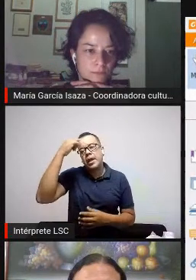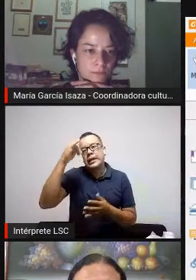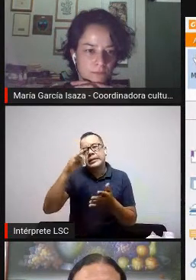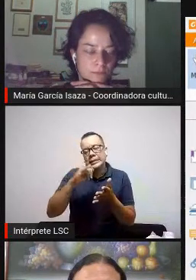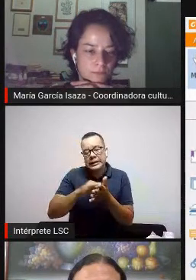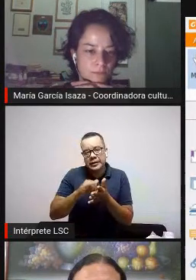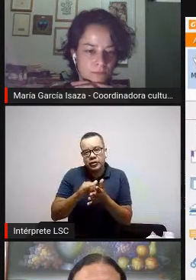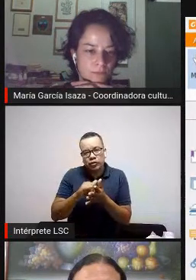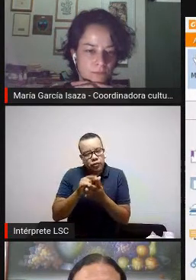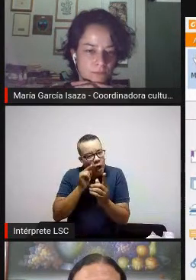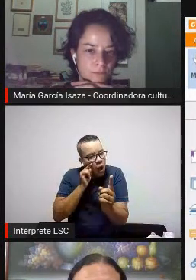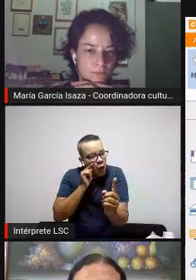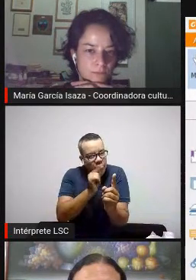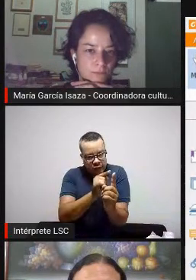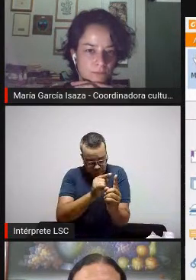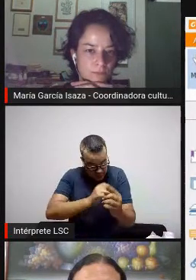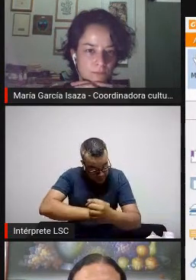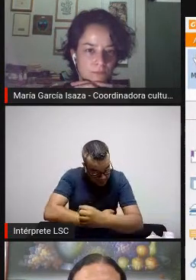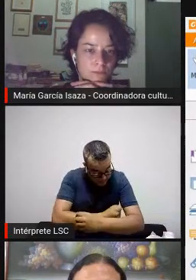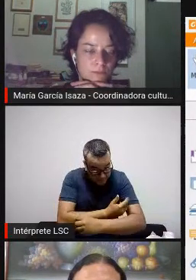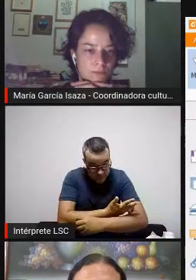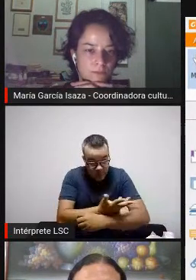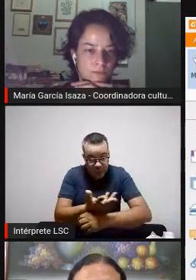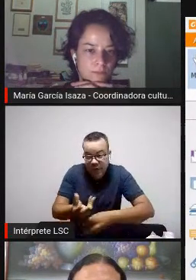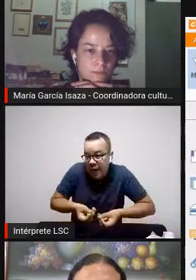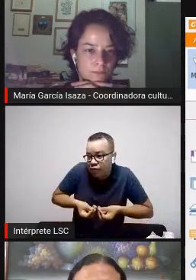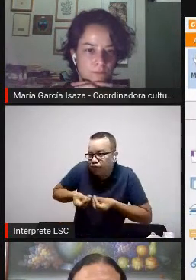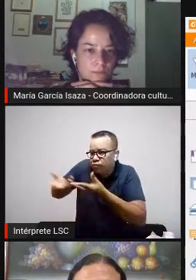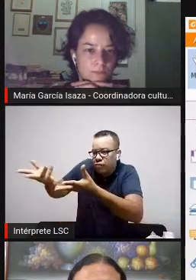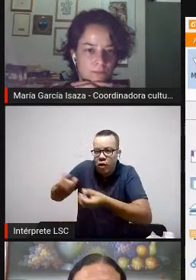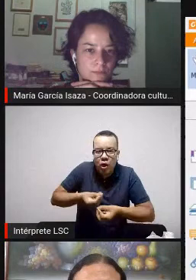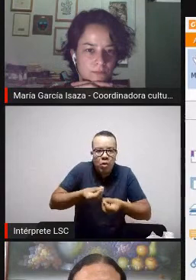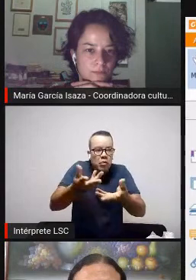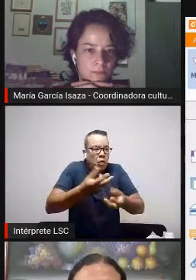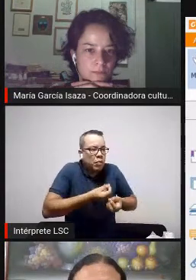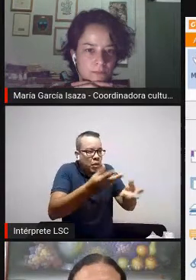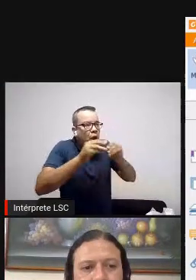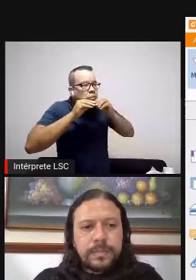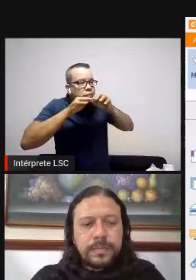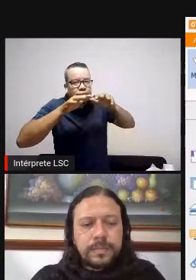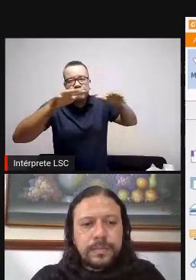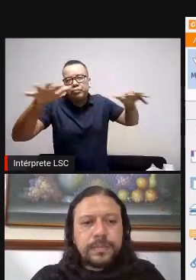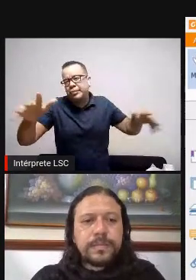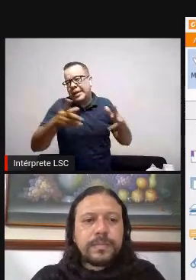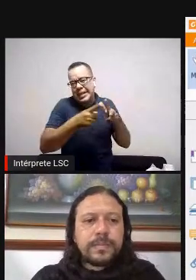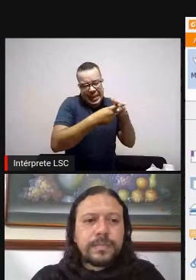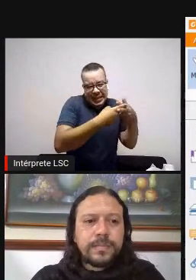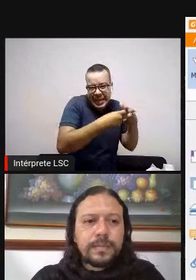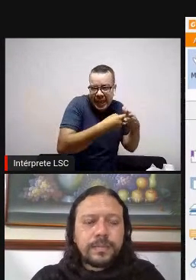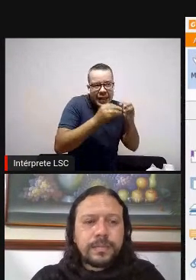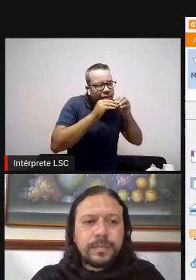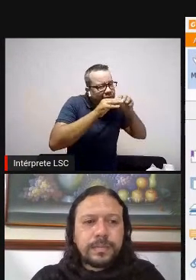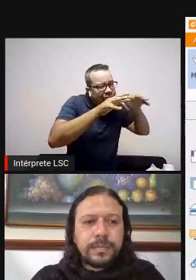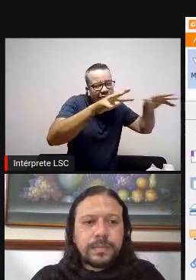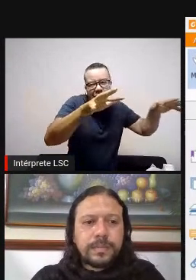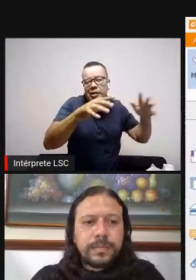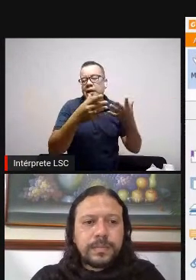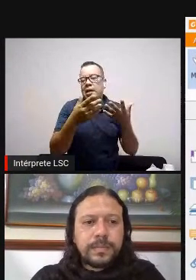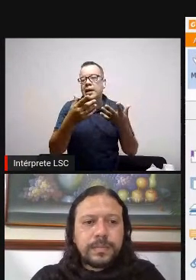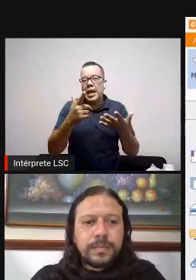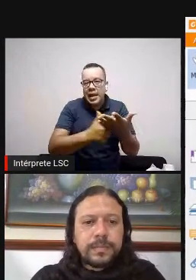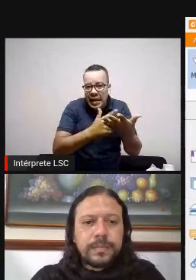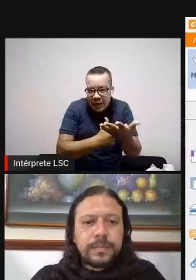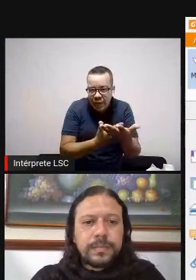porque la poesía llegue tanto desde talleres, o tanto desde los libros, o tanto desde las